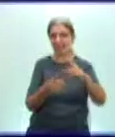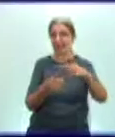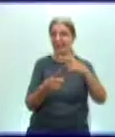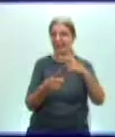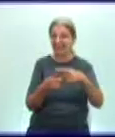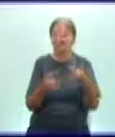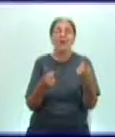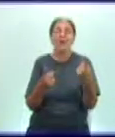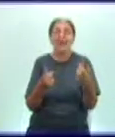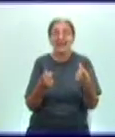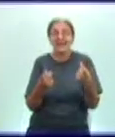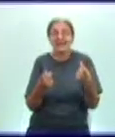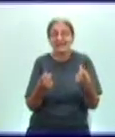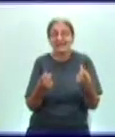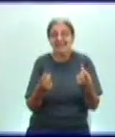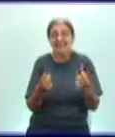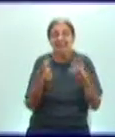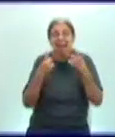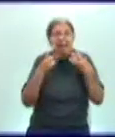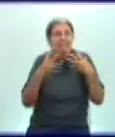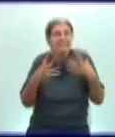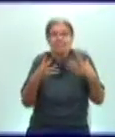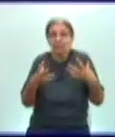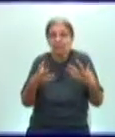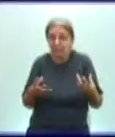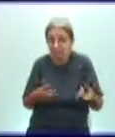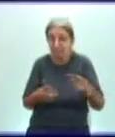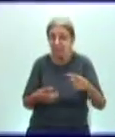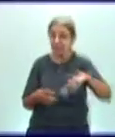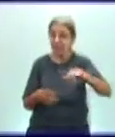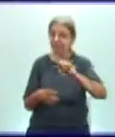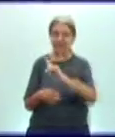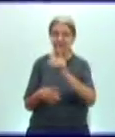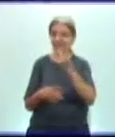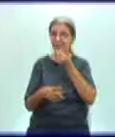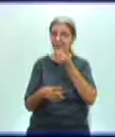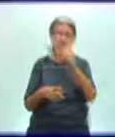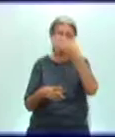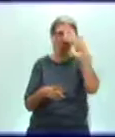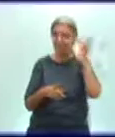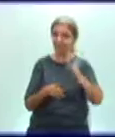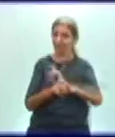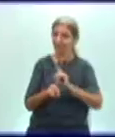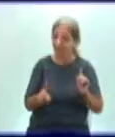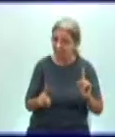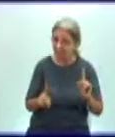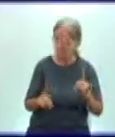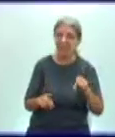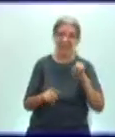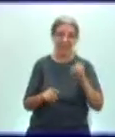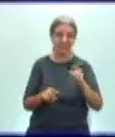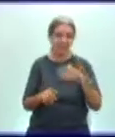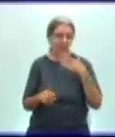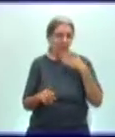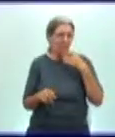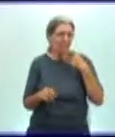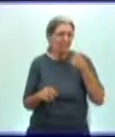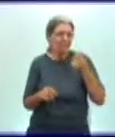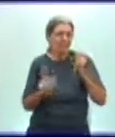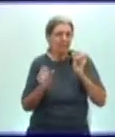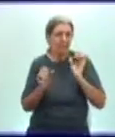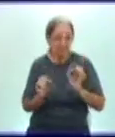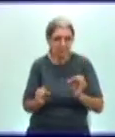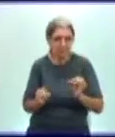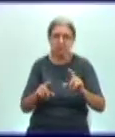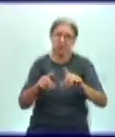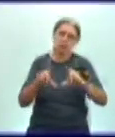Necesario, sumamente necesario, porque es su herramienta fundamental. Ahí usted encuentra